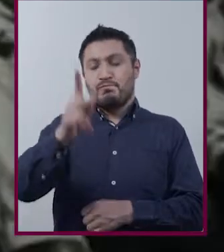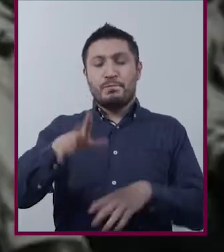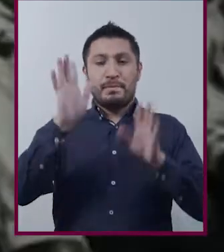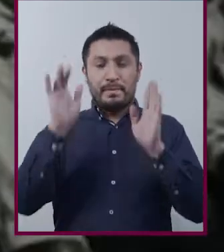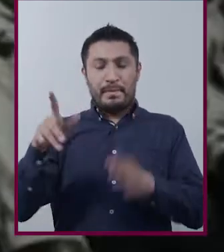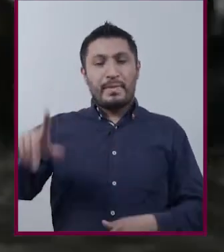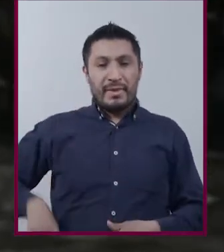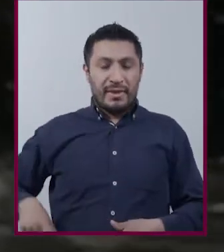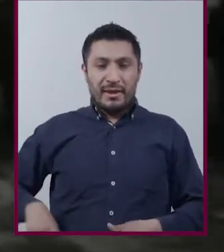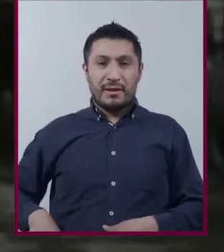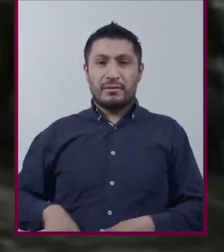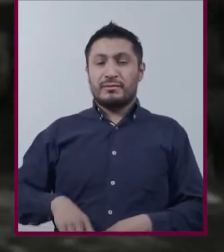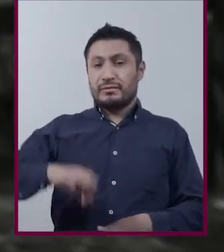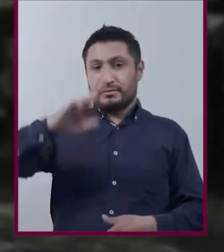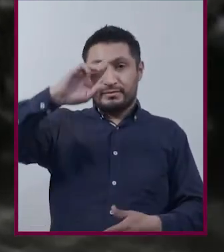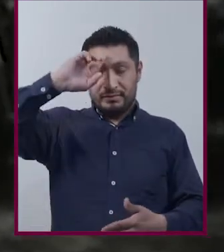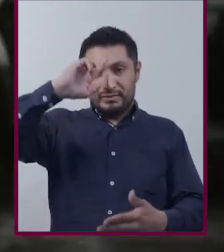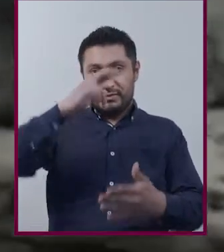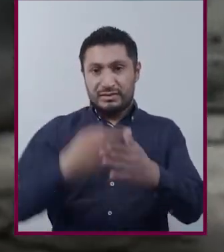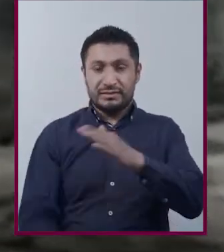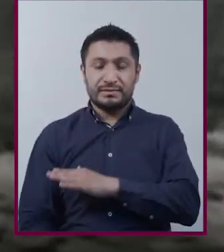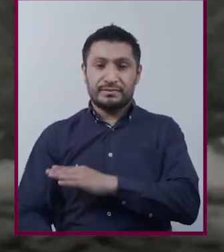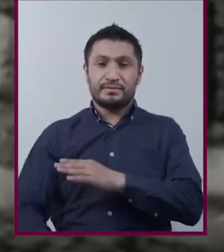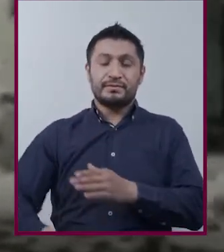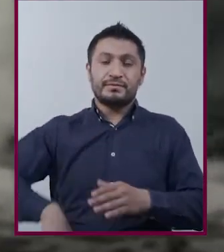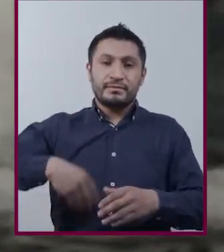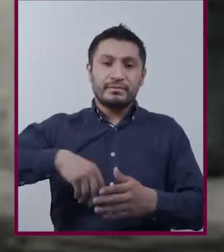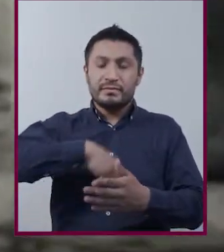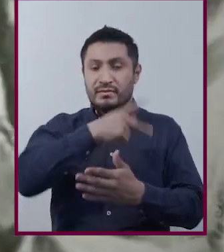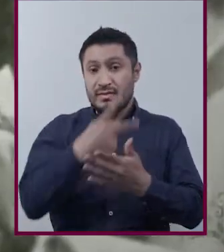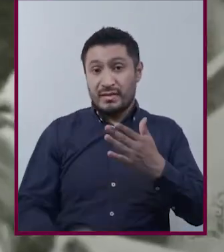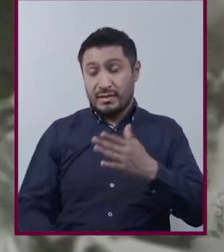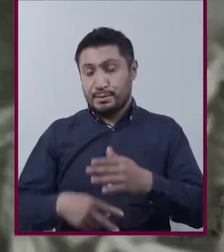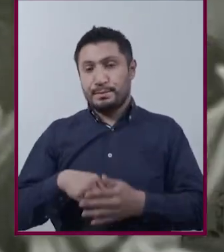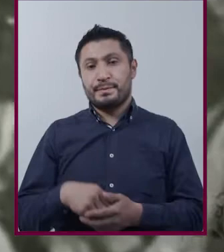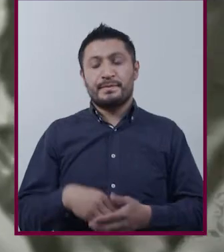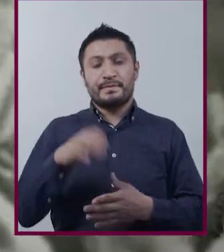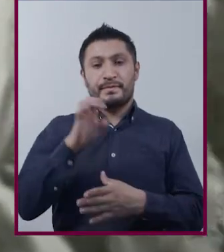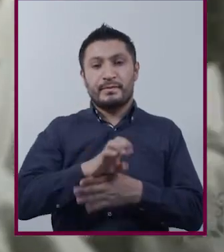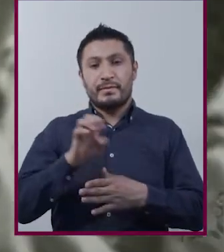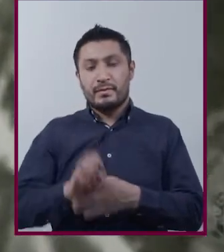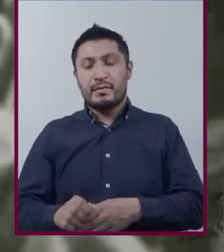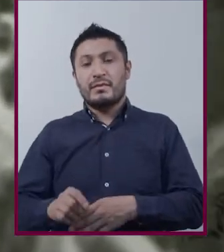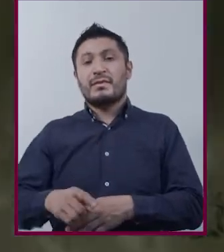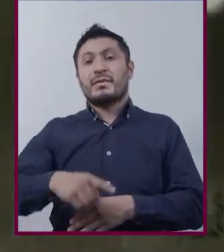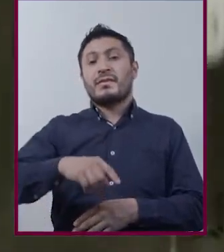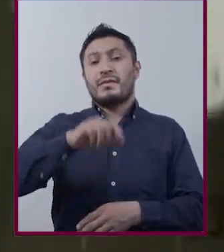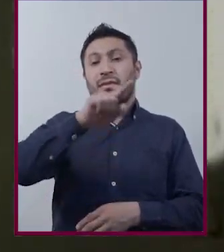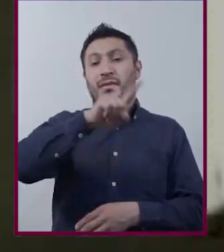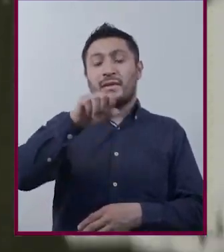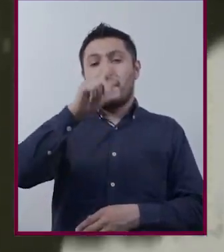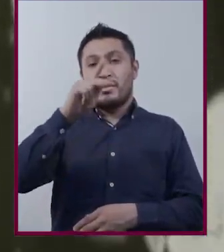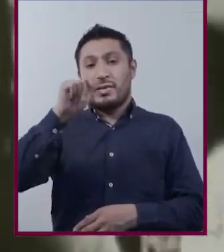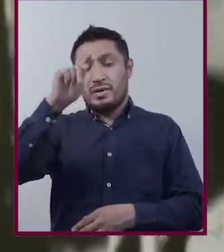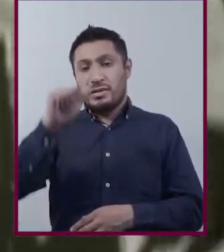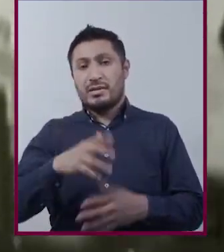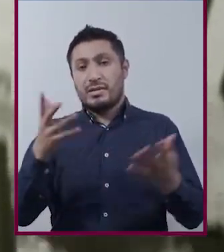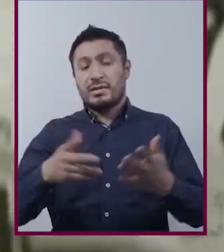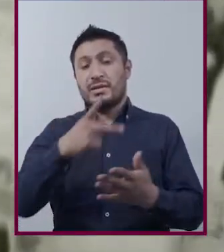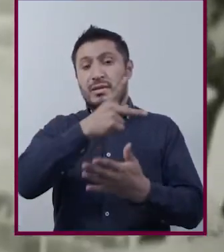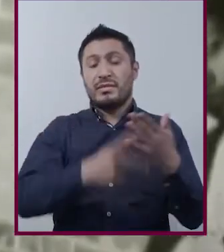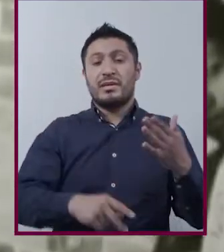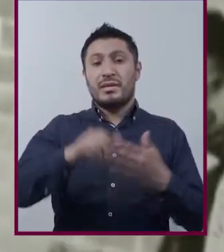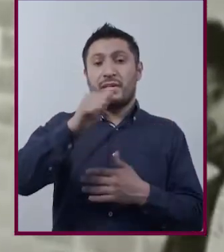poder, incumplió lo pactado al inicio del movimiento. Así que Zapata proclamó el Plan de Ayala, el